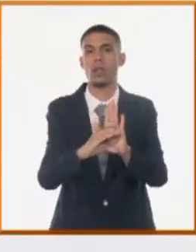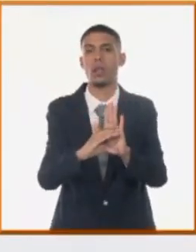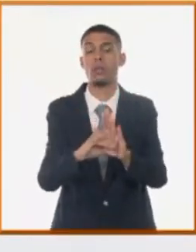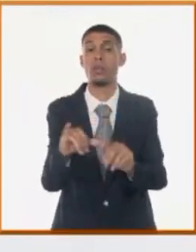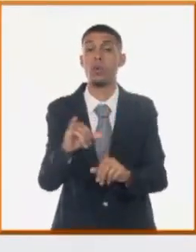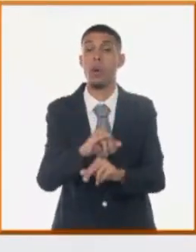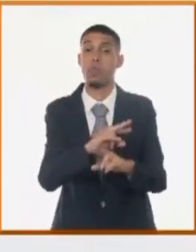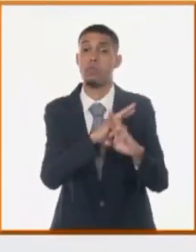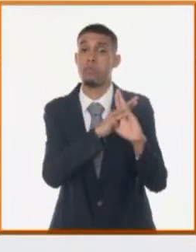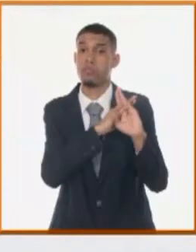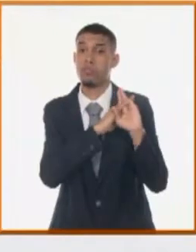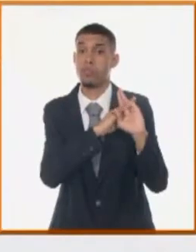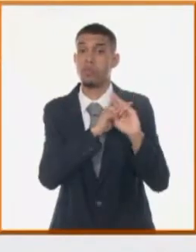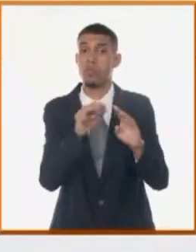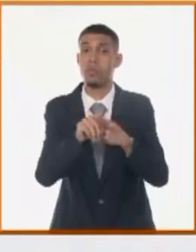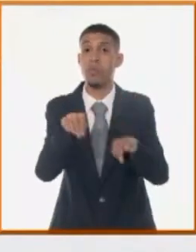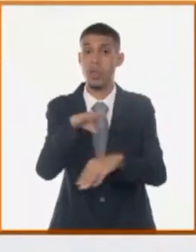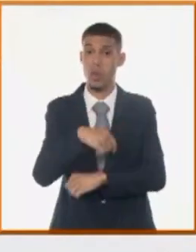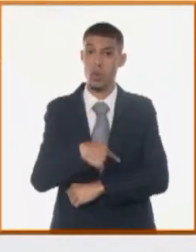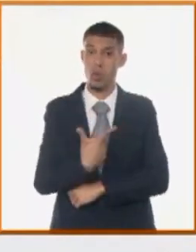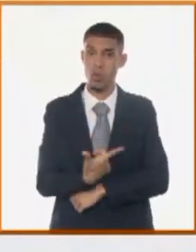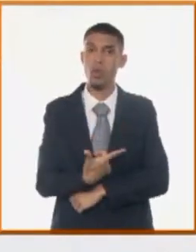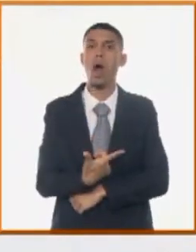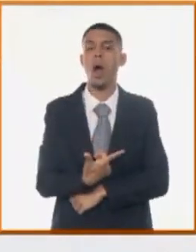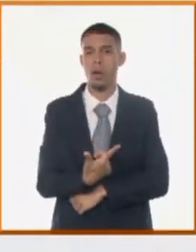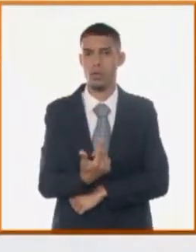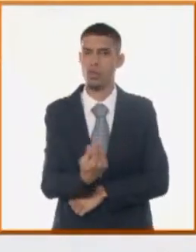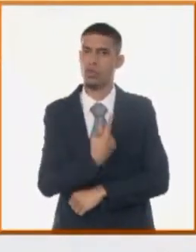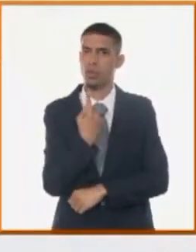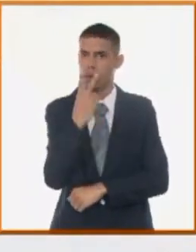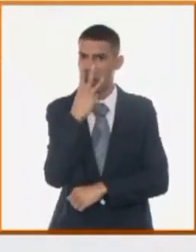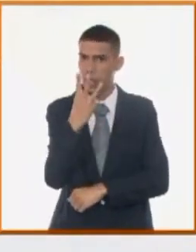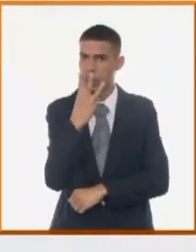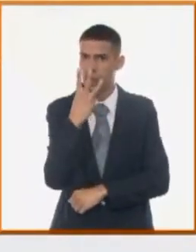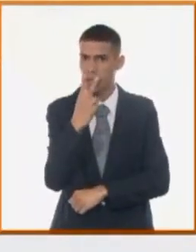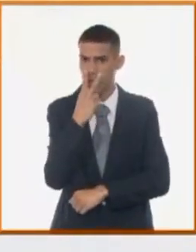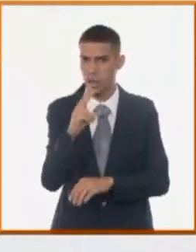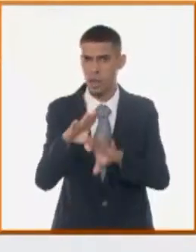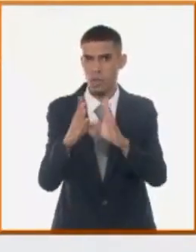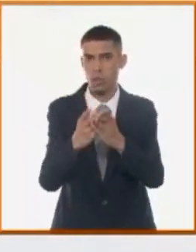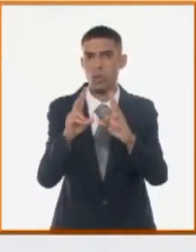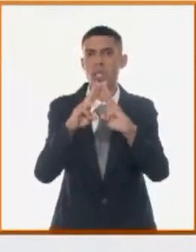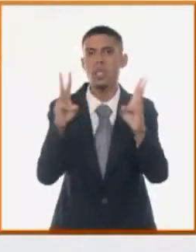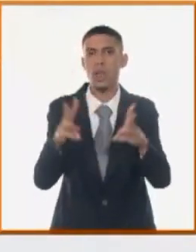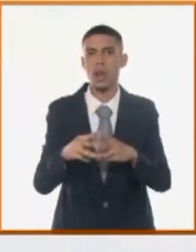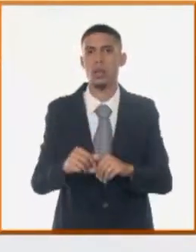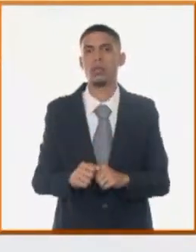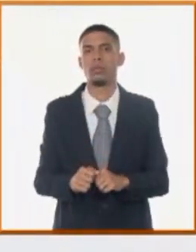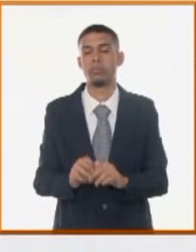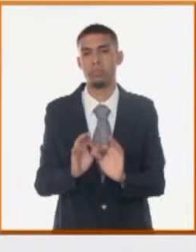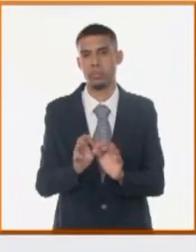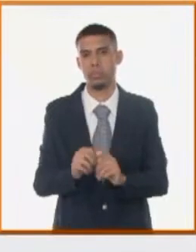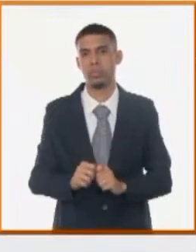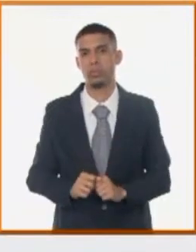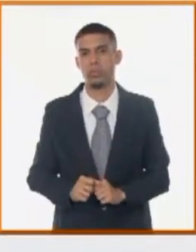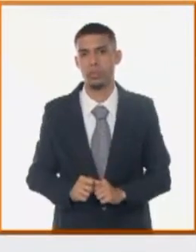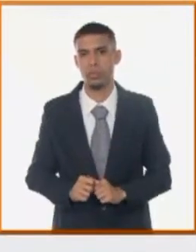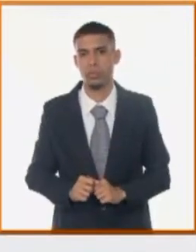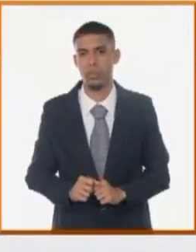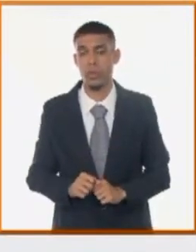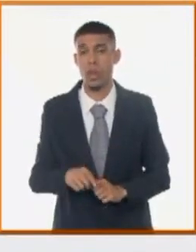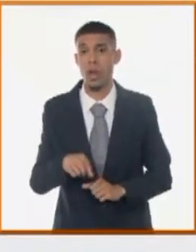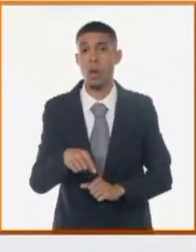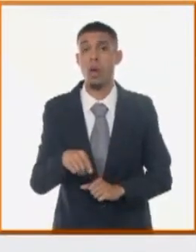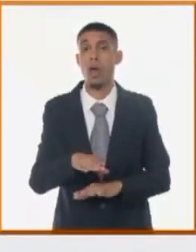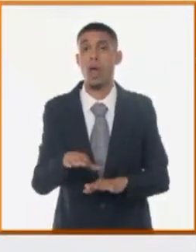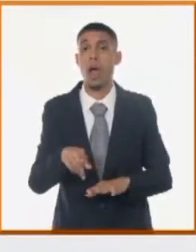el sitio web del Ministerio de Cultura y otros grupos de servicios asociados a la gestión de gobierno, que próximamente tendremos espacio para